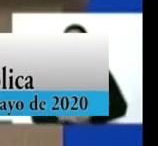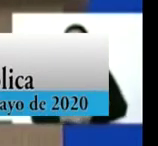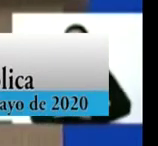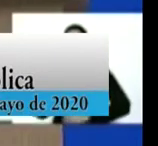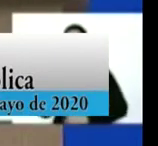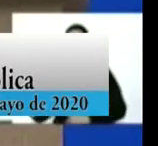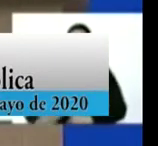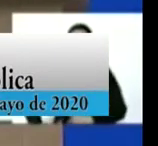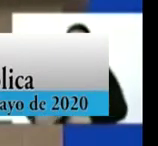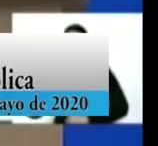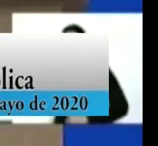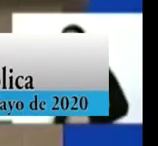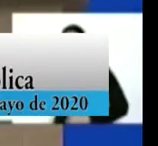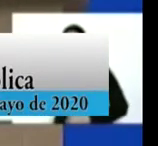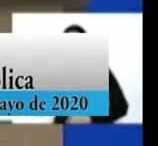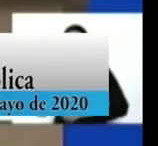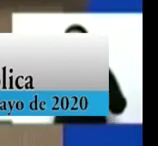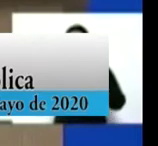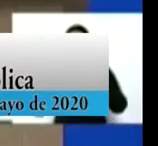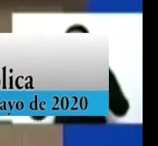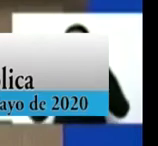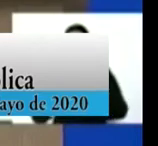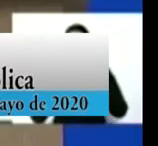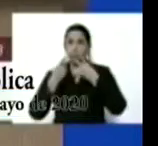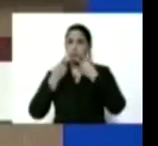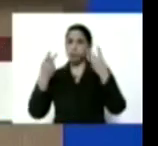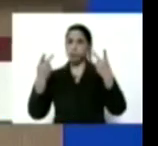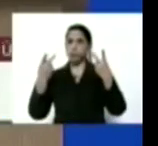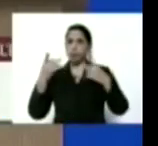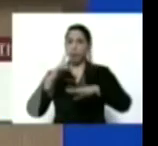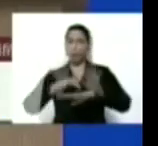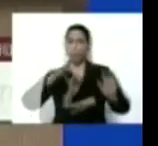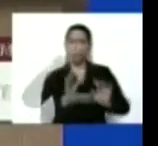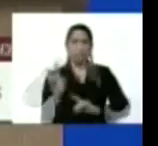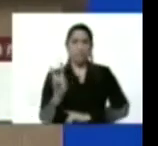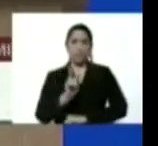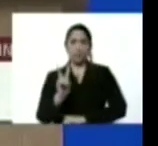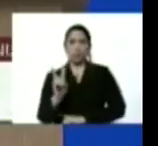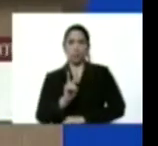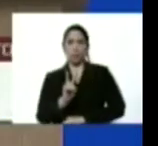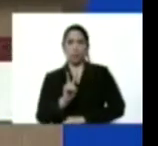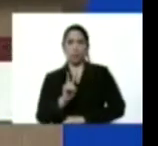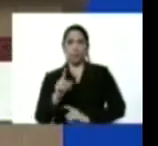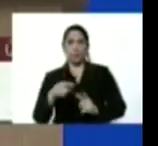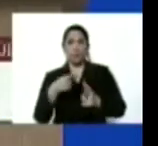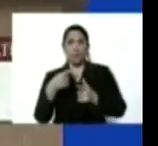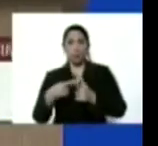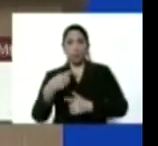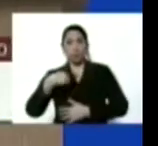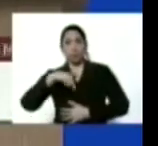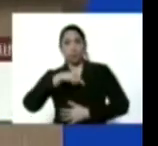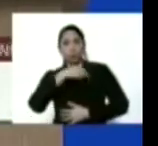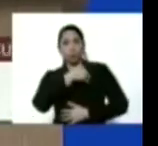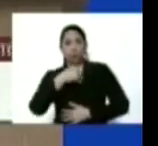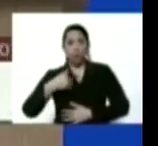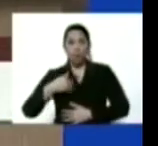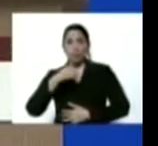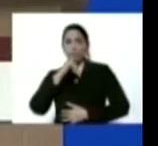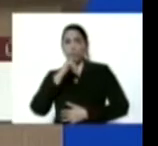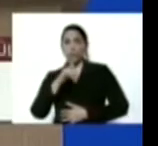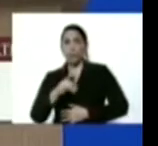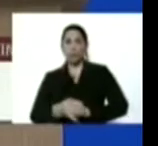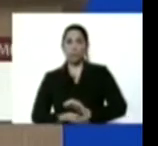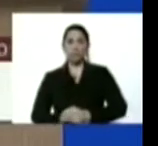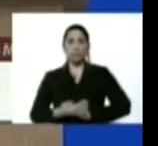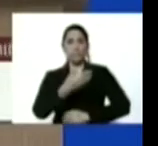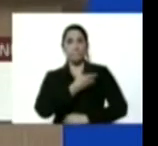queda para el municipio Páez de Apure para prevenir cadena de contacto. En ese sentido, queremos anunciar que el